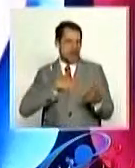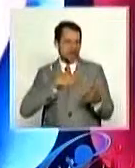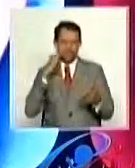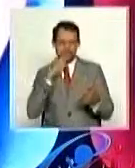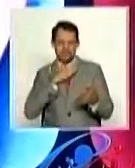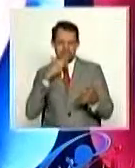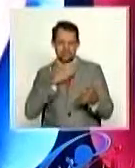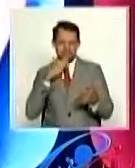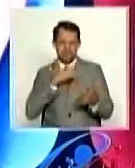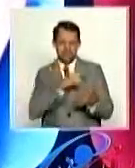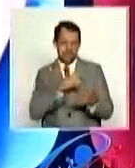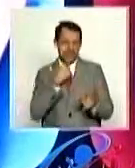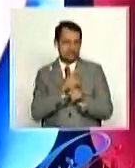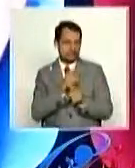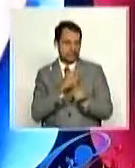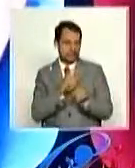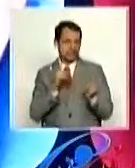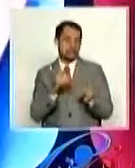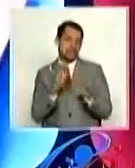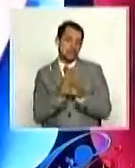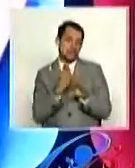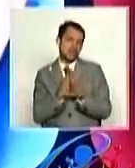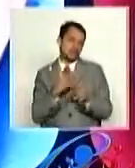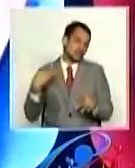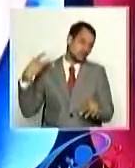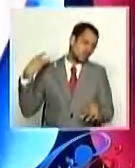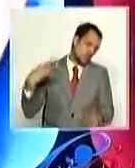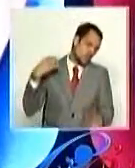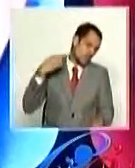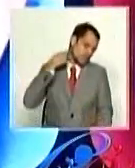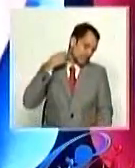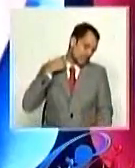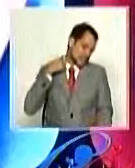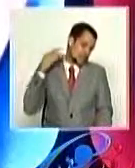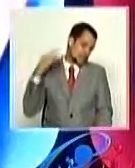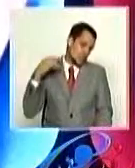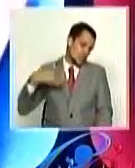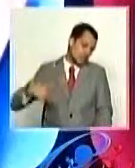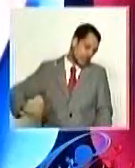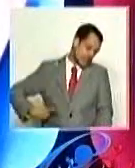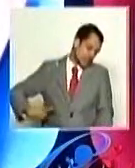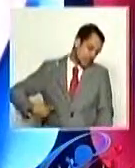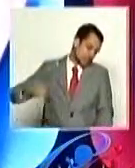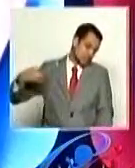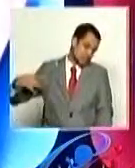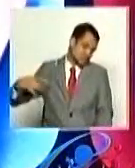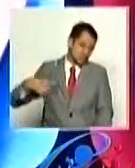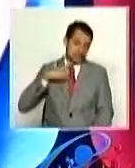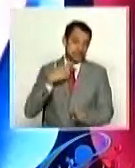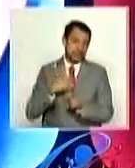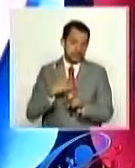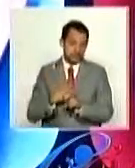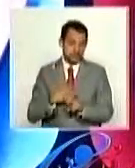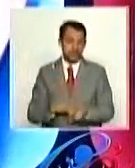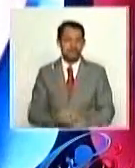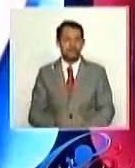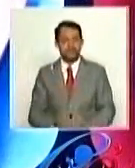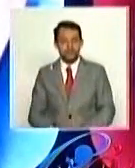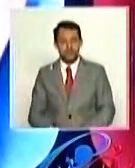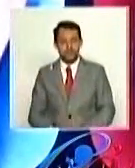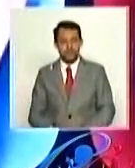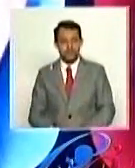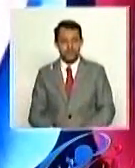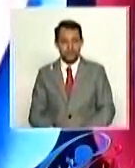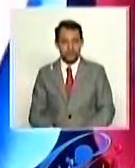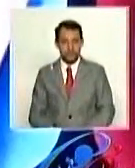que podrían ser los causantes en la gran mayoría de los casos del problema renal que tenía y de los problemas